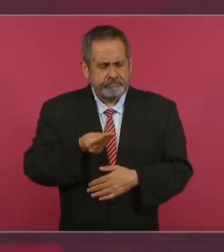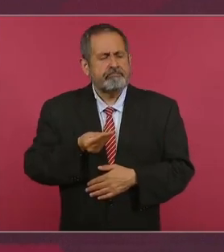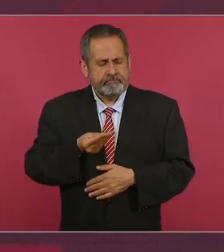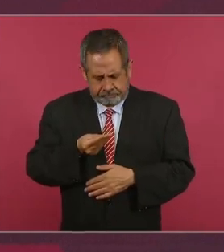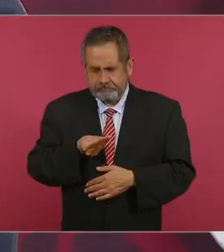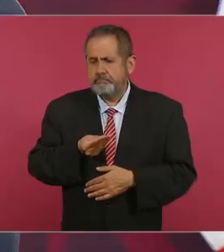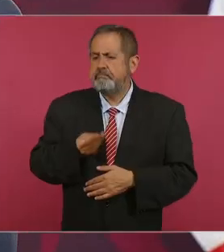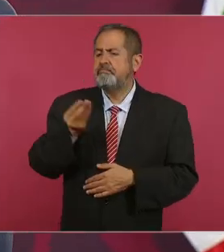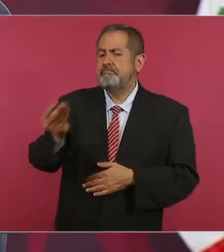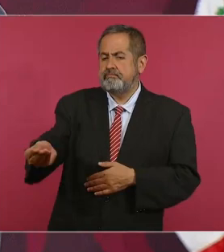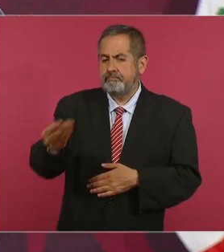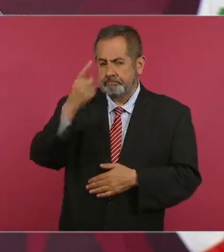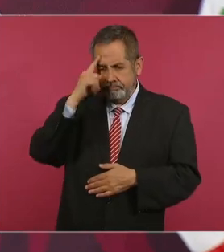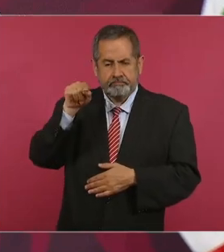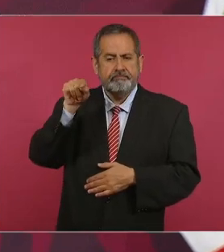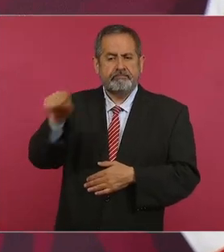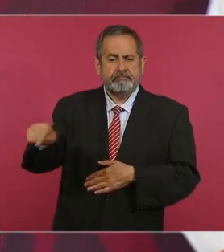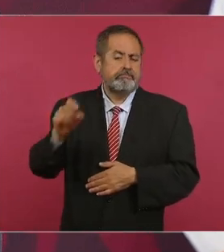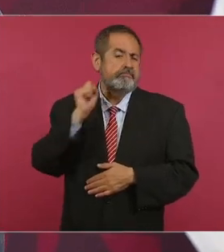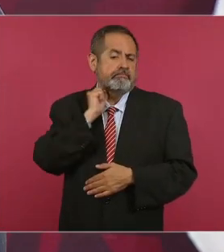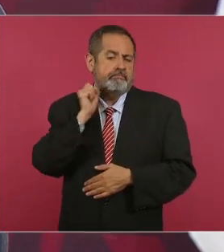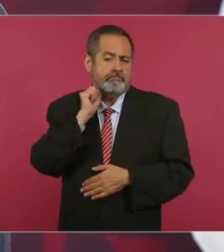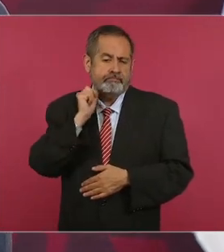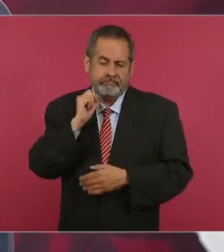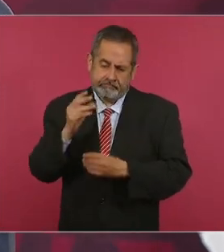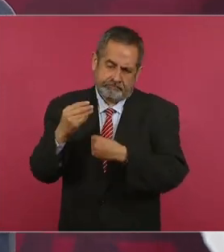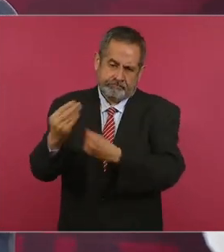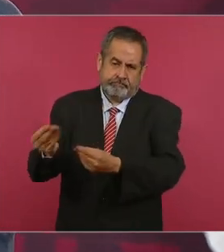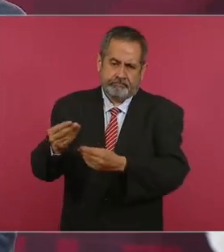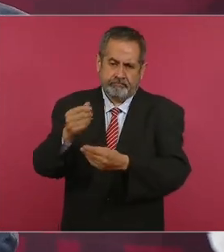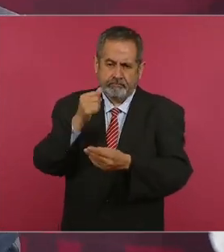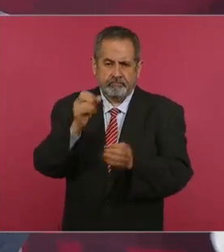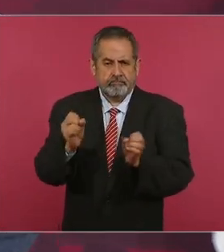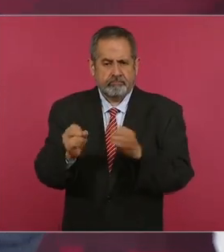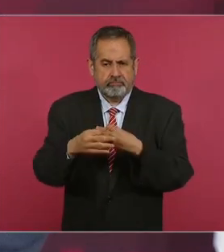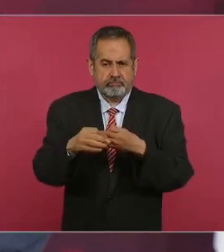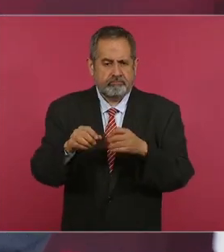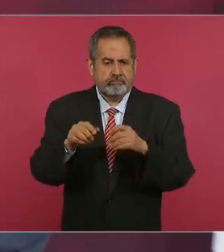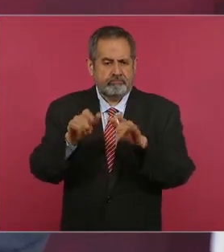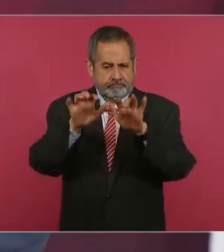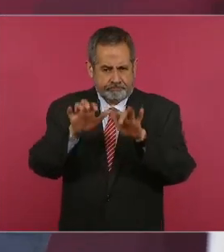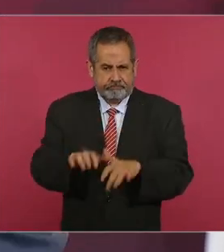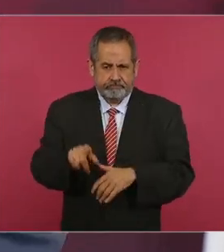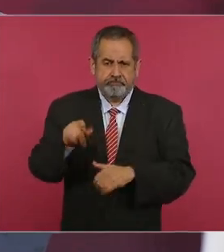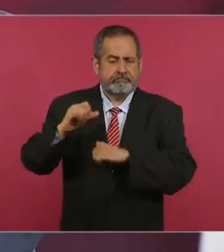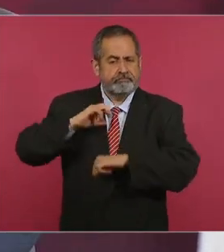el oficio al Senado, que es el que le corresponde